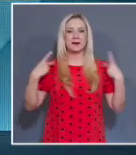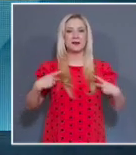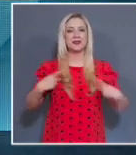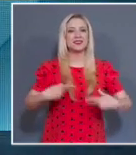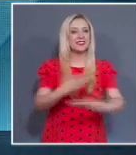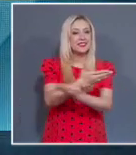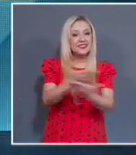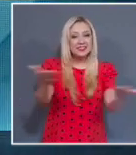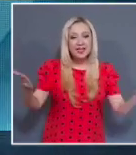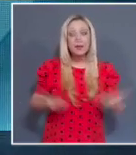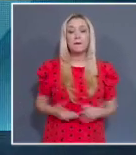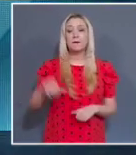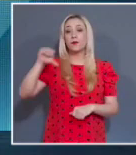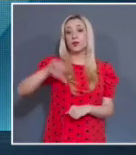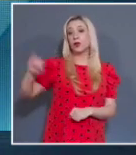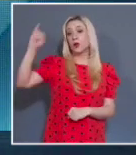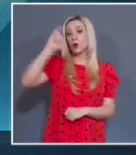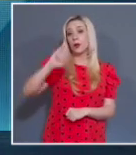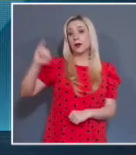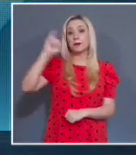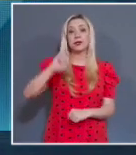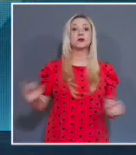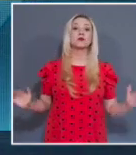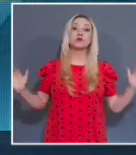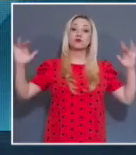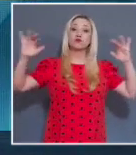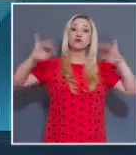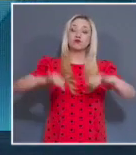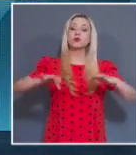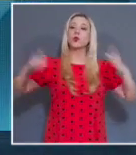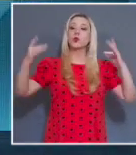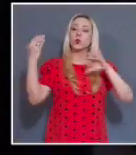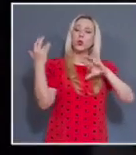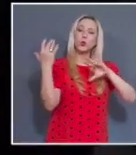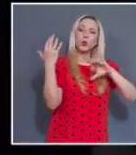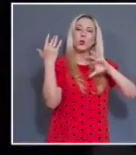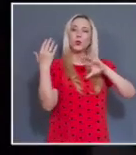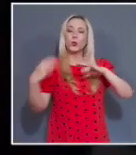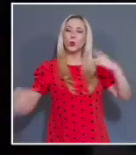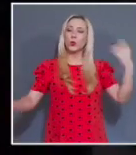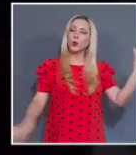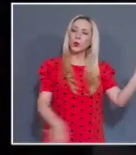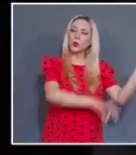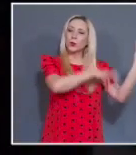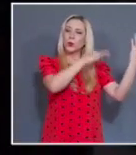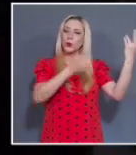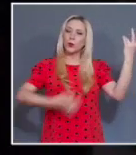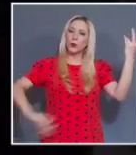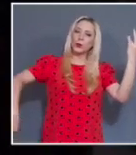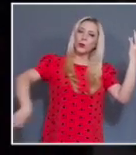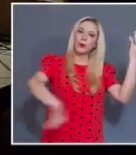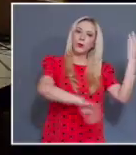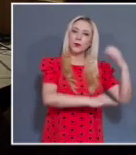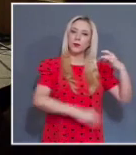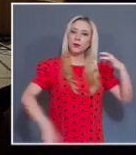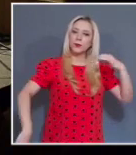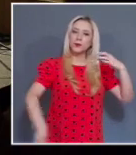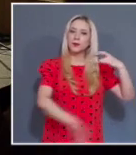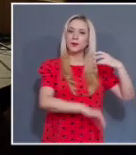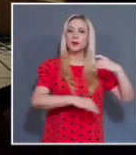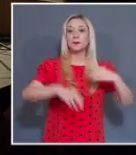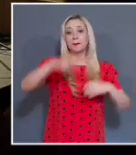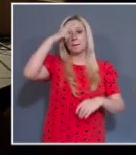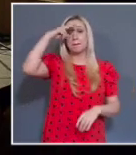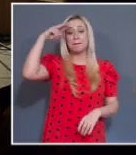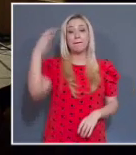Este jueves el Aula Mayor recibió al Cuarteto Latinoamericano de Cuerdas, integrado por 4 artistas mexicanos, quienes nos deleitaron